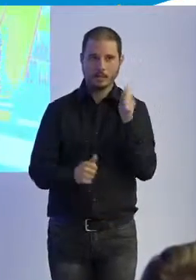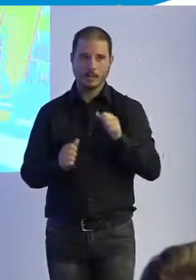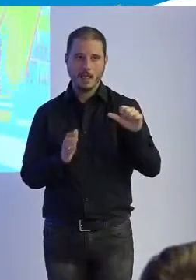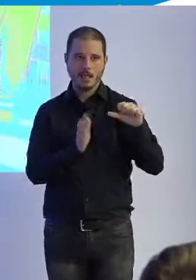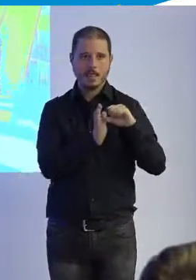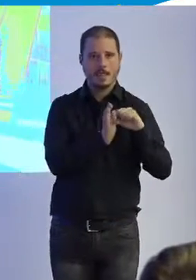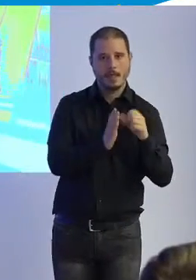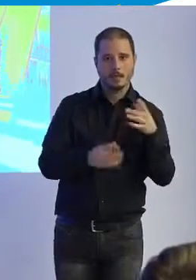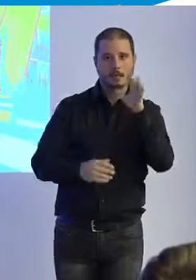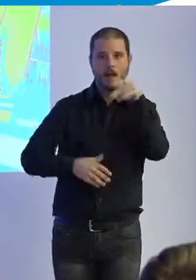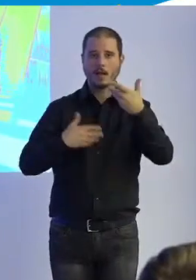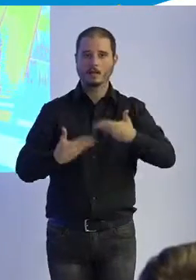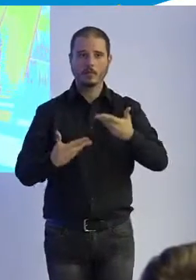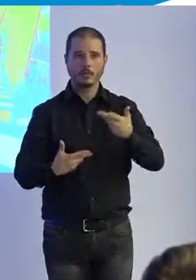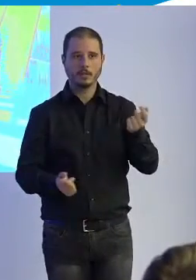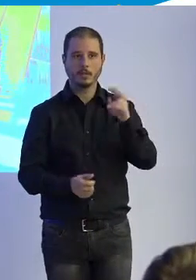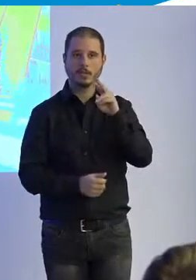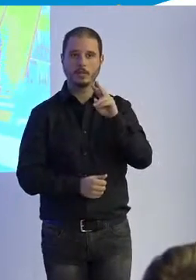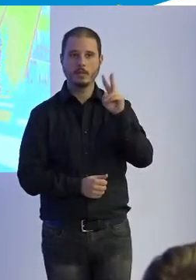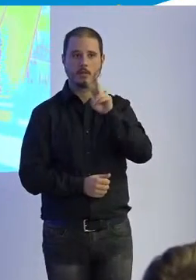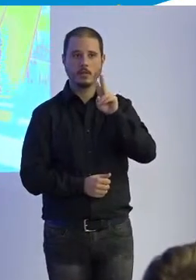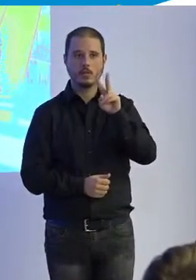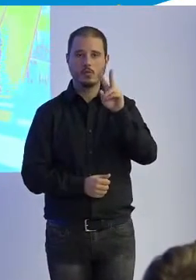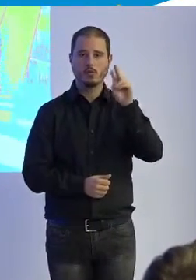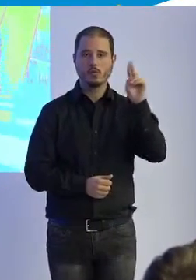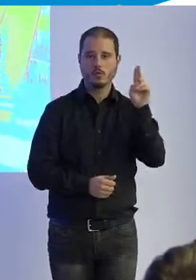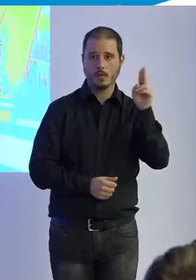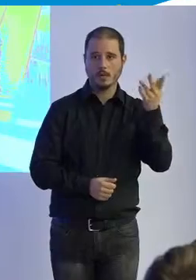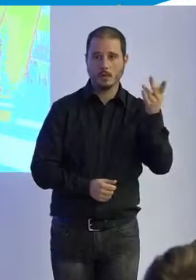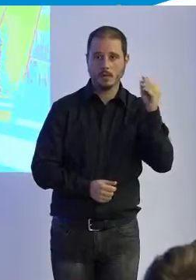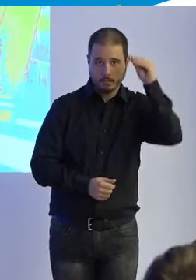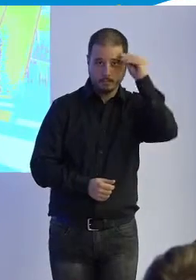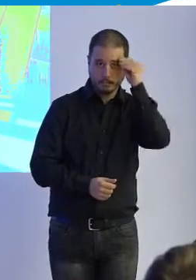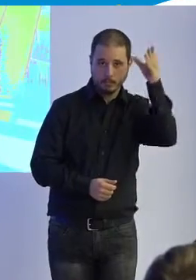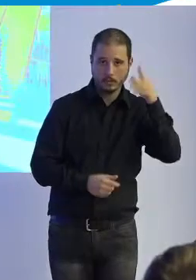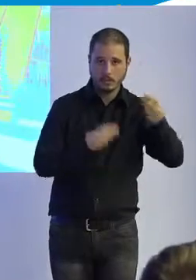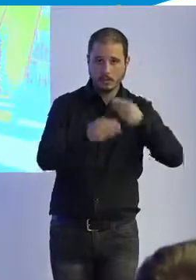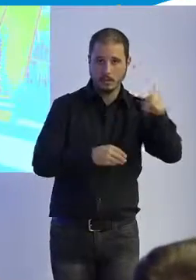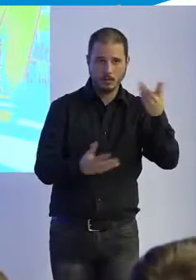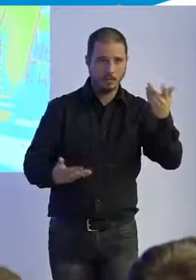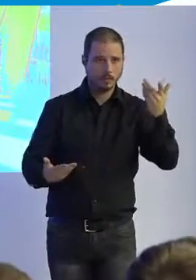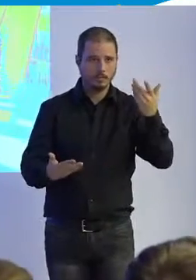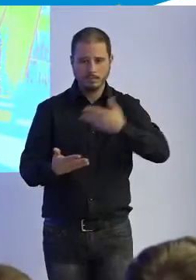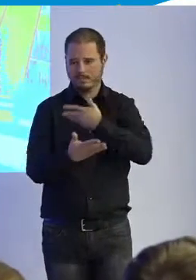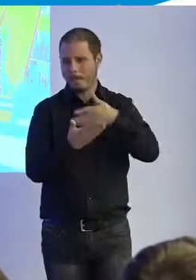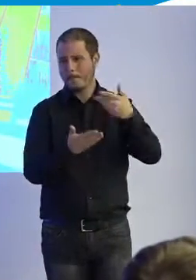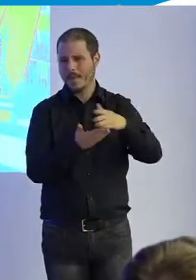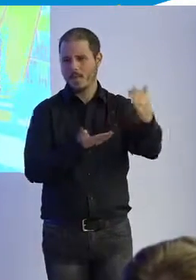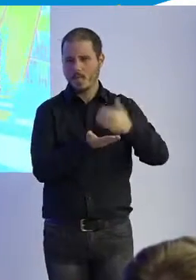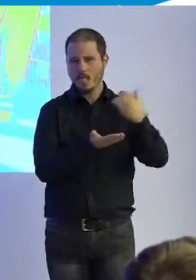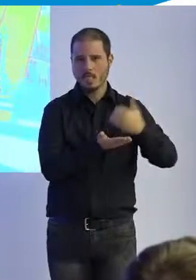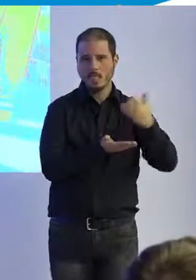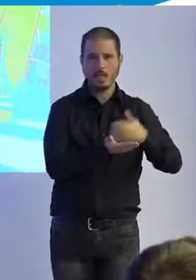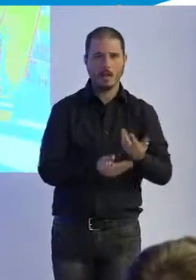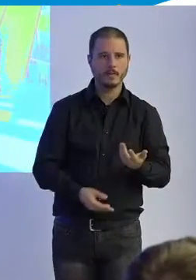la gente que está haciendo VR están cobrando unas millonadas que no tienen ninguna explicación por dónde cogerlo. O sea, es como... O